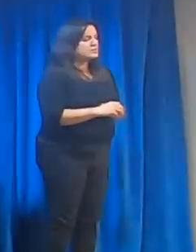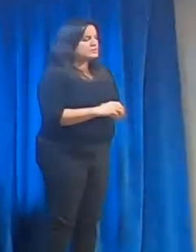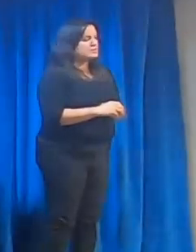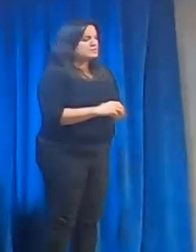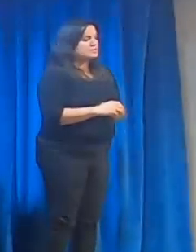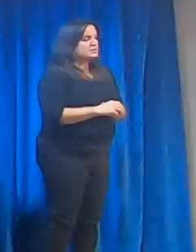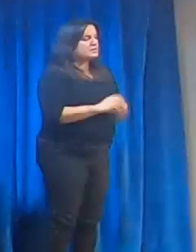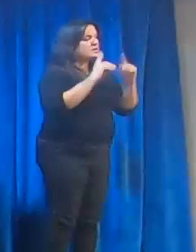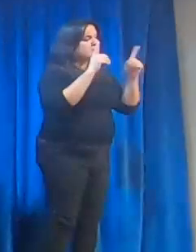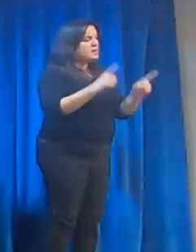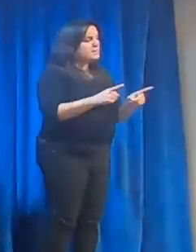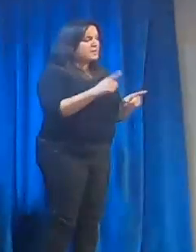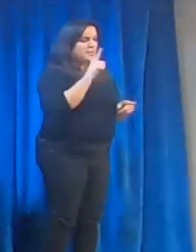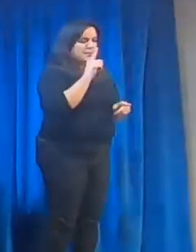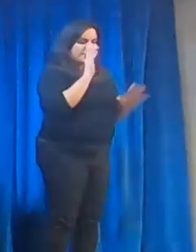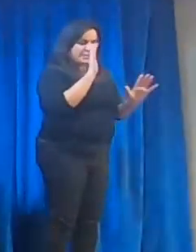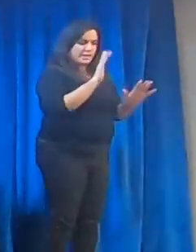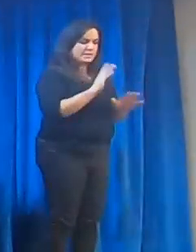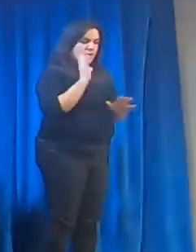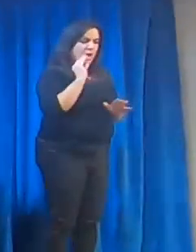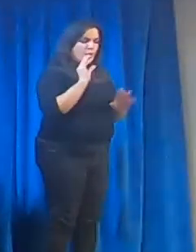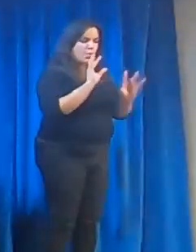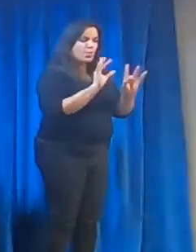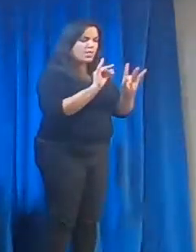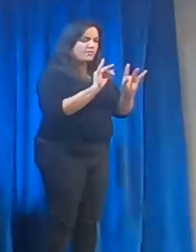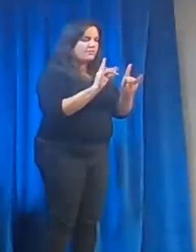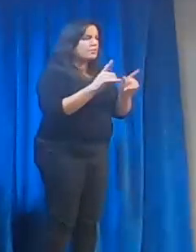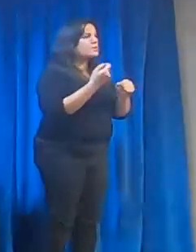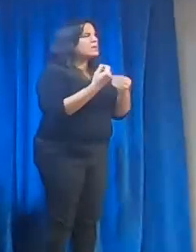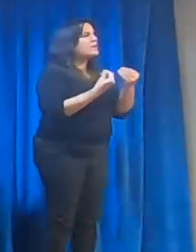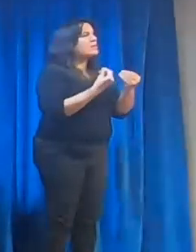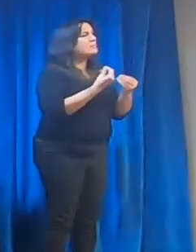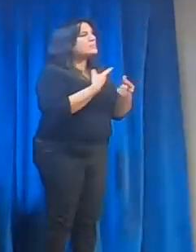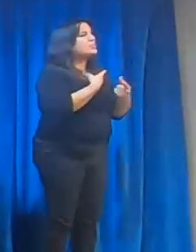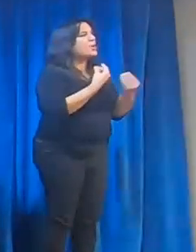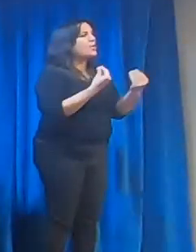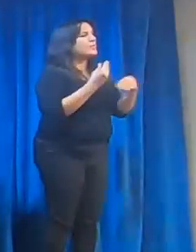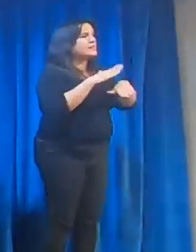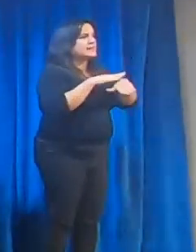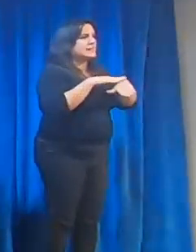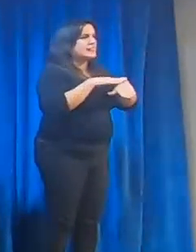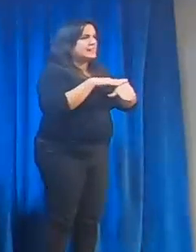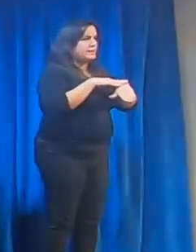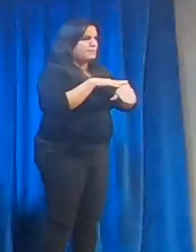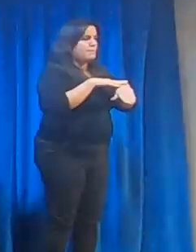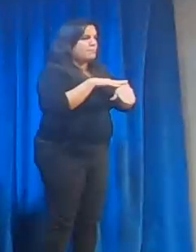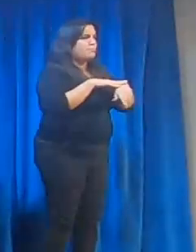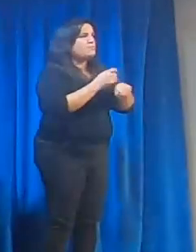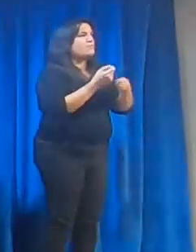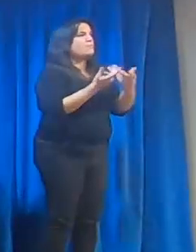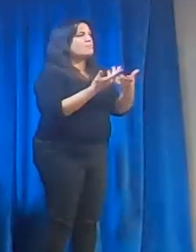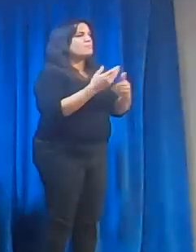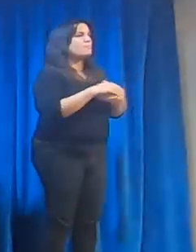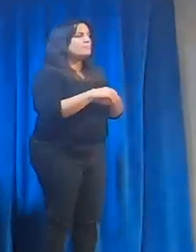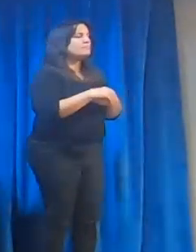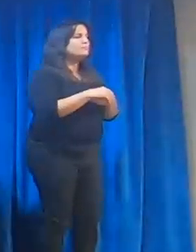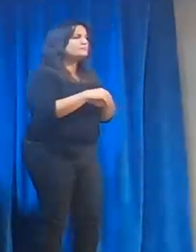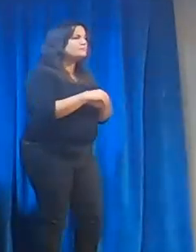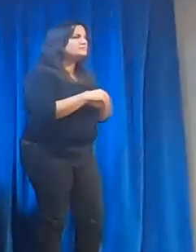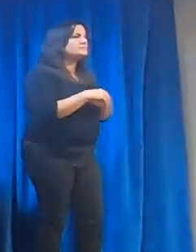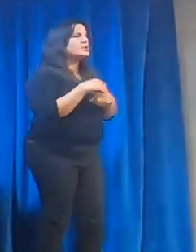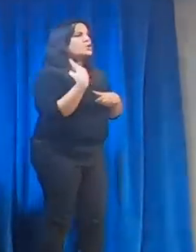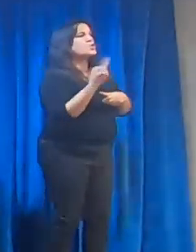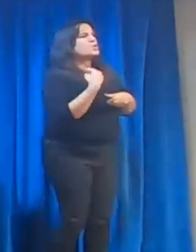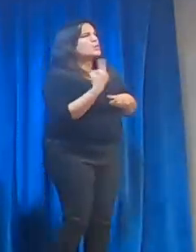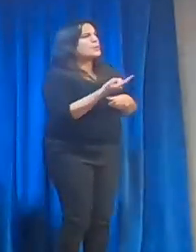Creo a su vez que otra de las dificultades está puesta en la temporalidad, en el aceleramiento. Vivimos